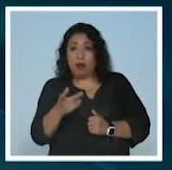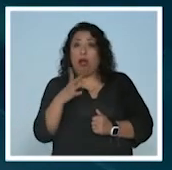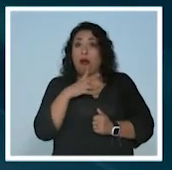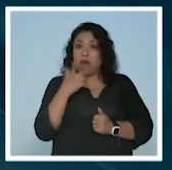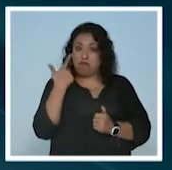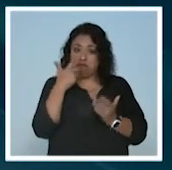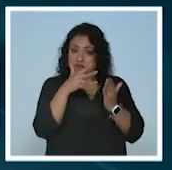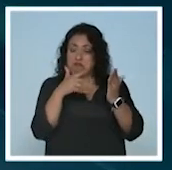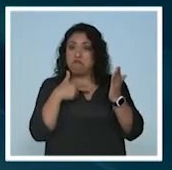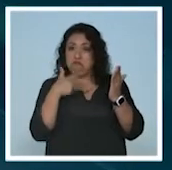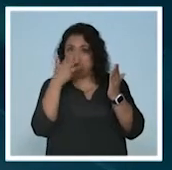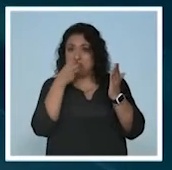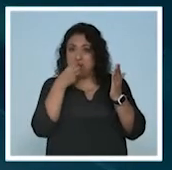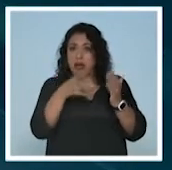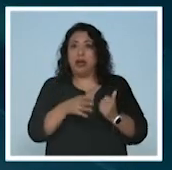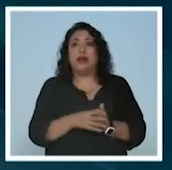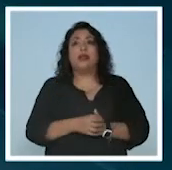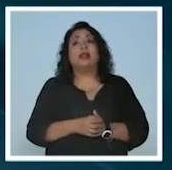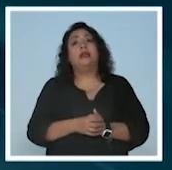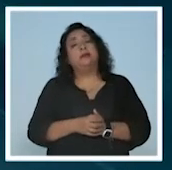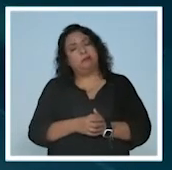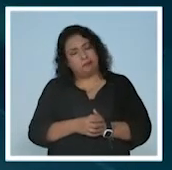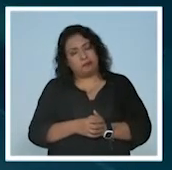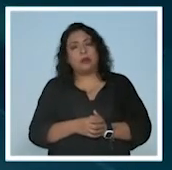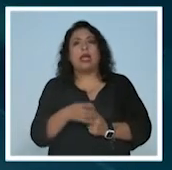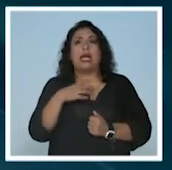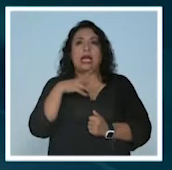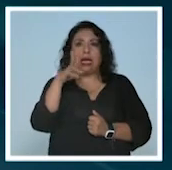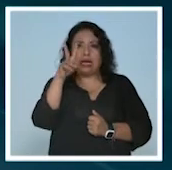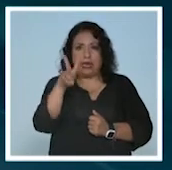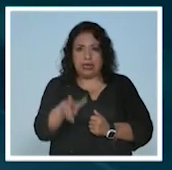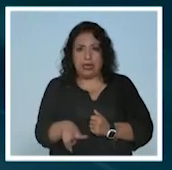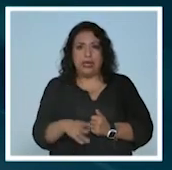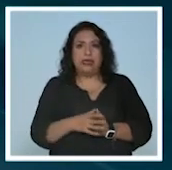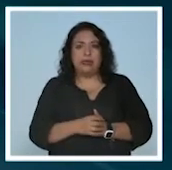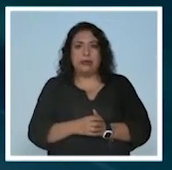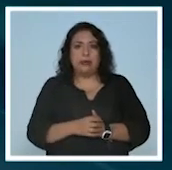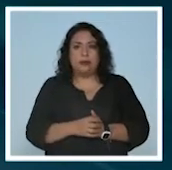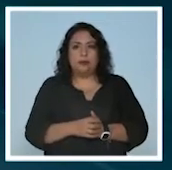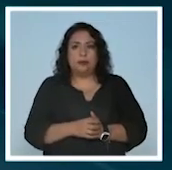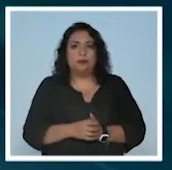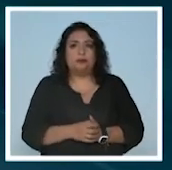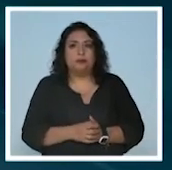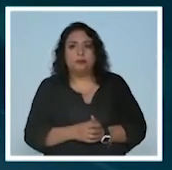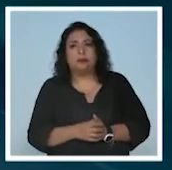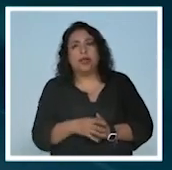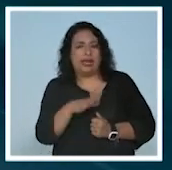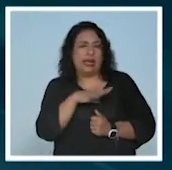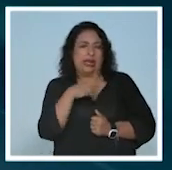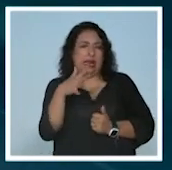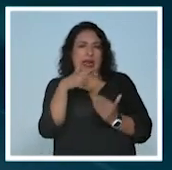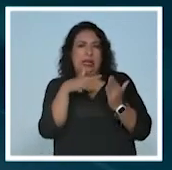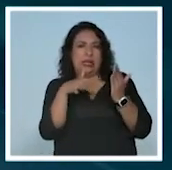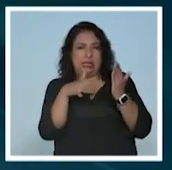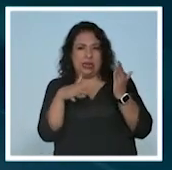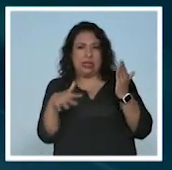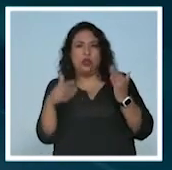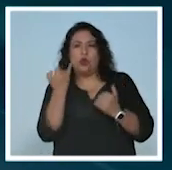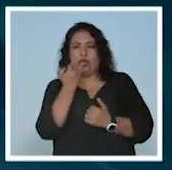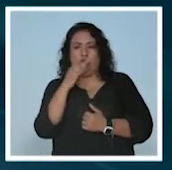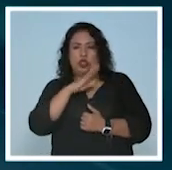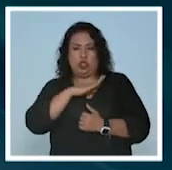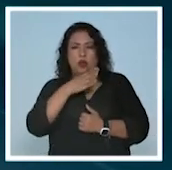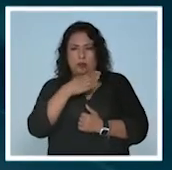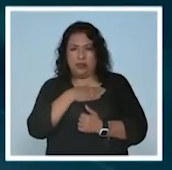a la lectura, Gonzalo. Bueno, la verdad es que en general, en la literatura